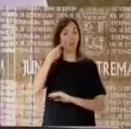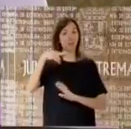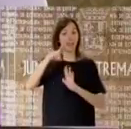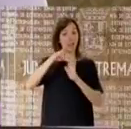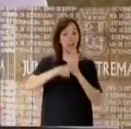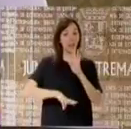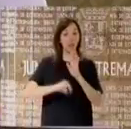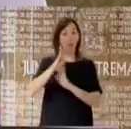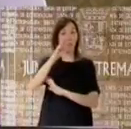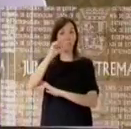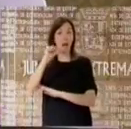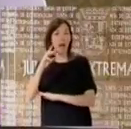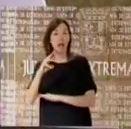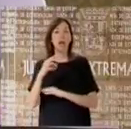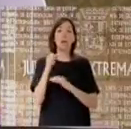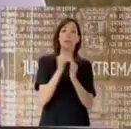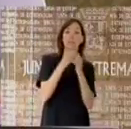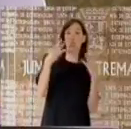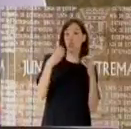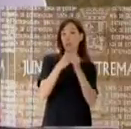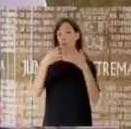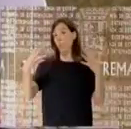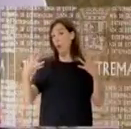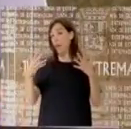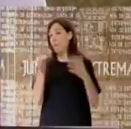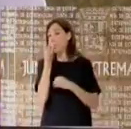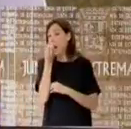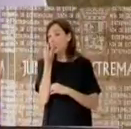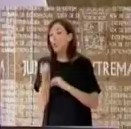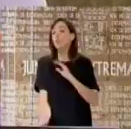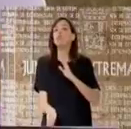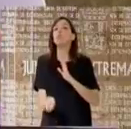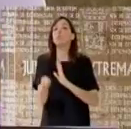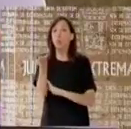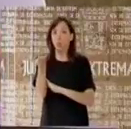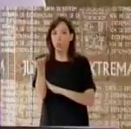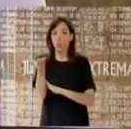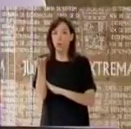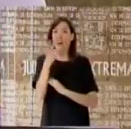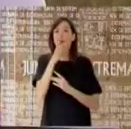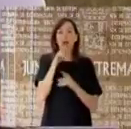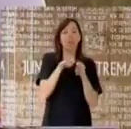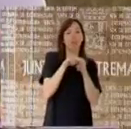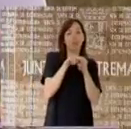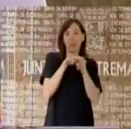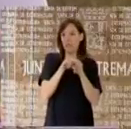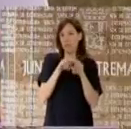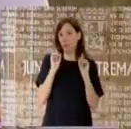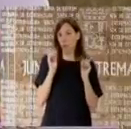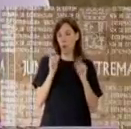el 28 y 29 de mayo después del Colegio de Comisarios, con lo cual lo que hay ahora son filtraciones. Punto 2.